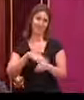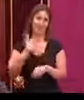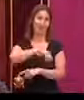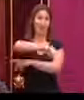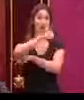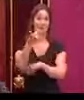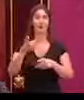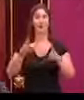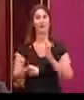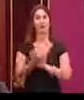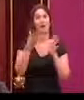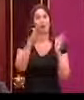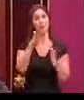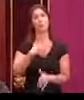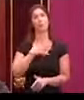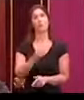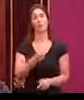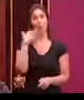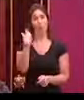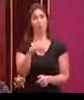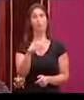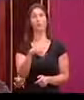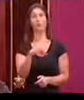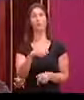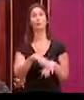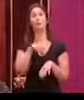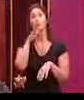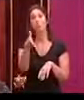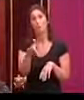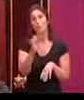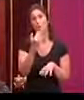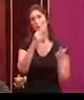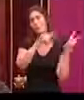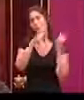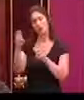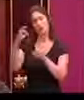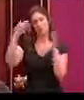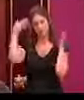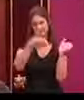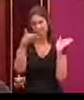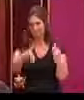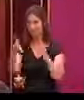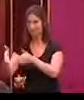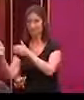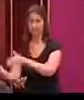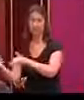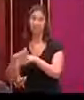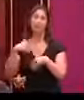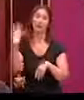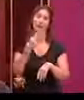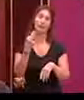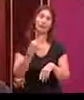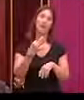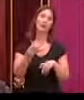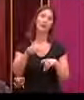aprobación y la puesta en marcha de este Consejo Municipal de la Juventud, porque hay muchas cuestiones que tratar, efectivamente, y hay que parar